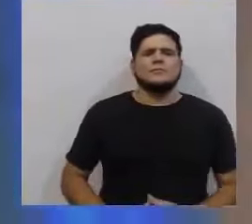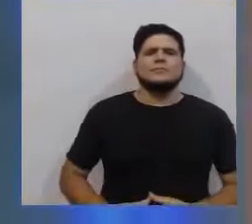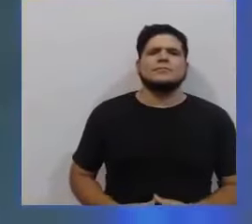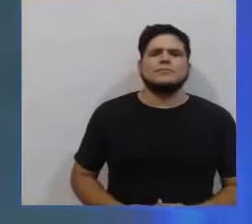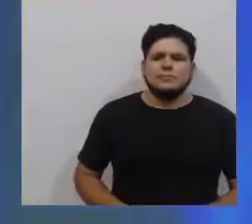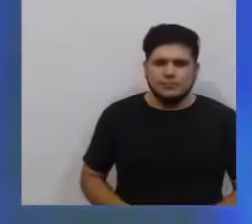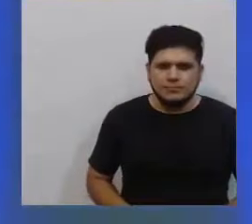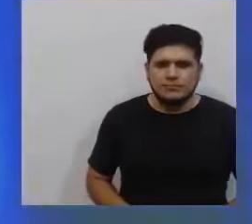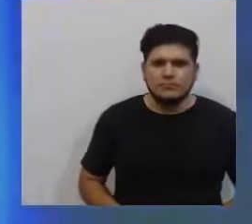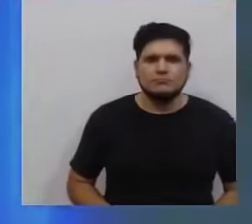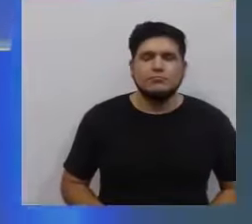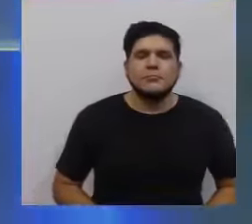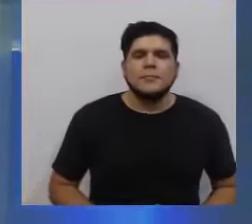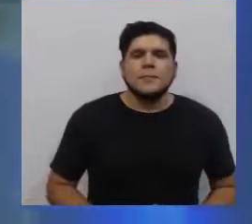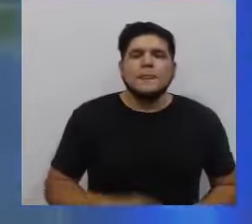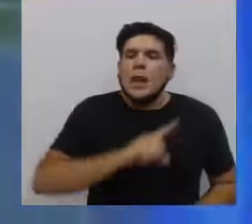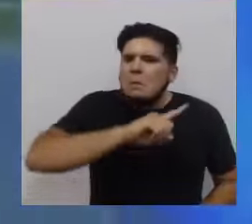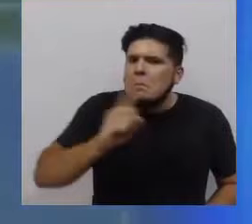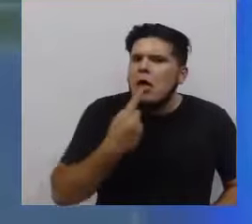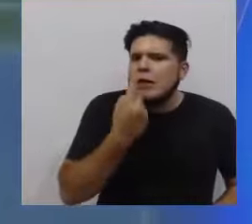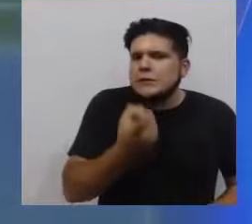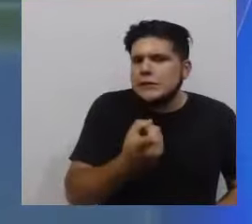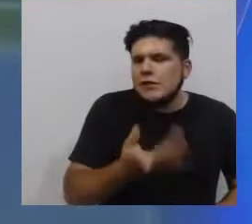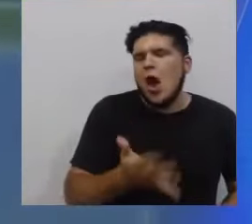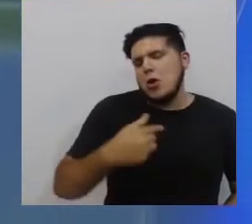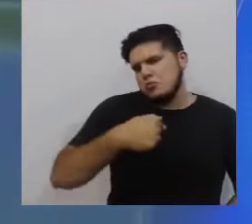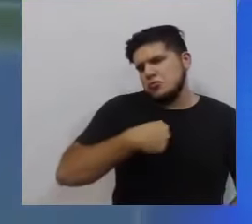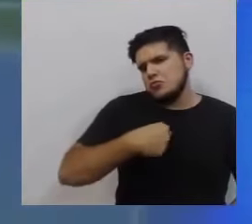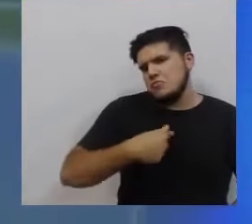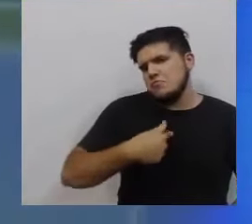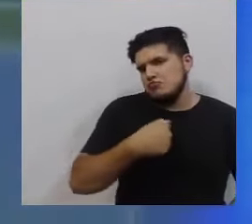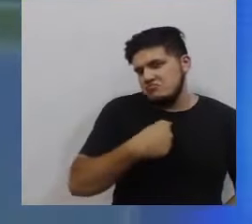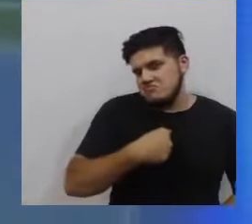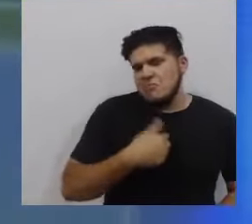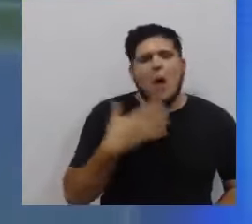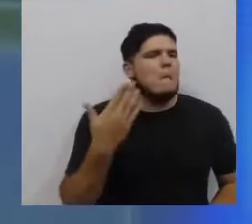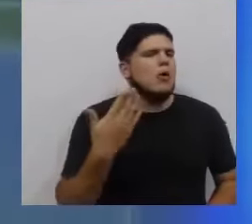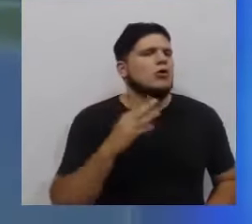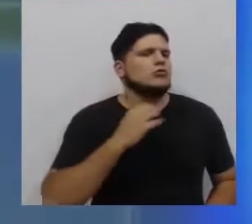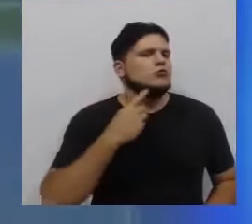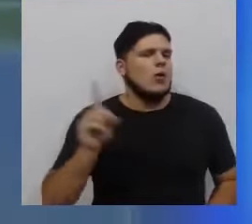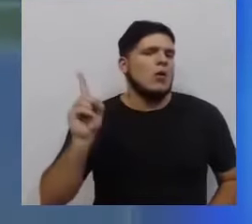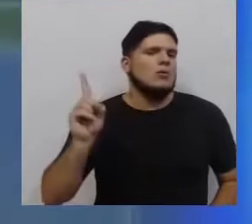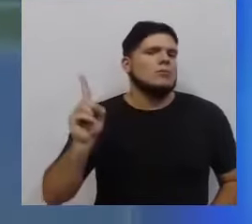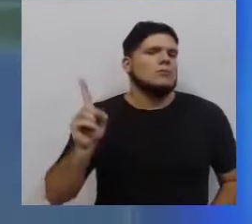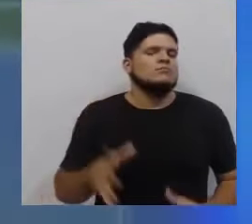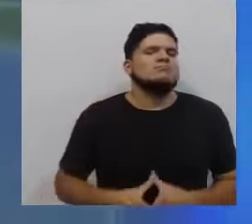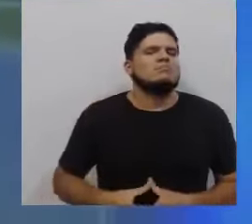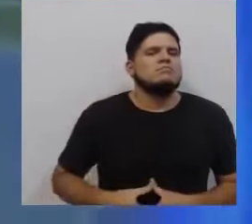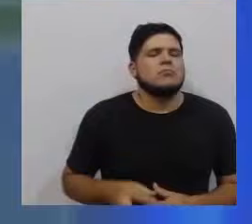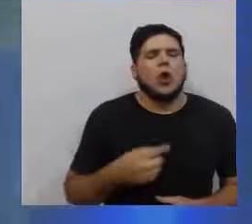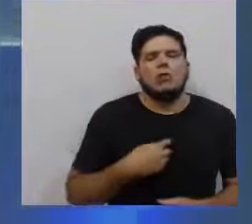para hacerlo tengo experiencia para hacerlo no lo pasa por ahí de mi astenia todo eso se le mantenía recursos